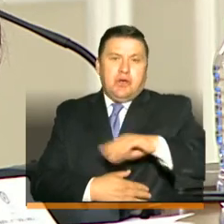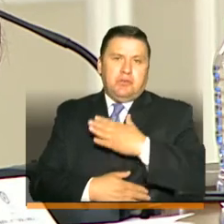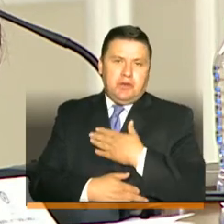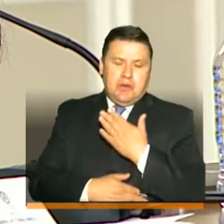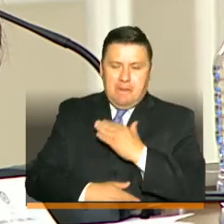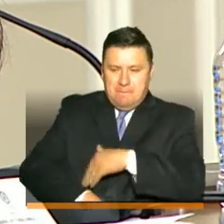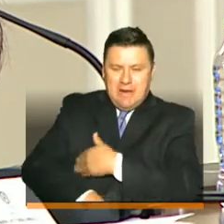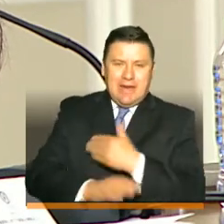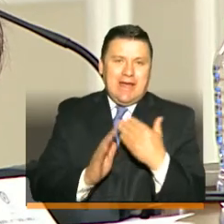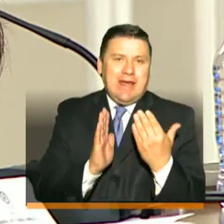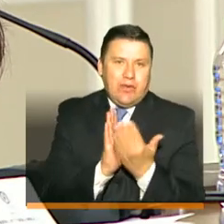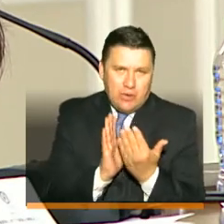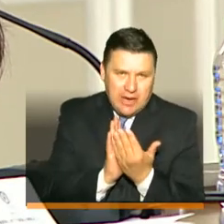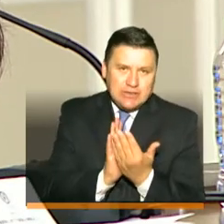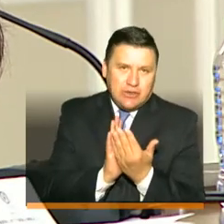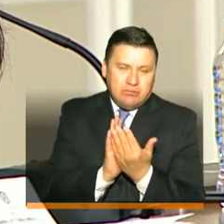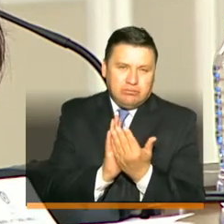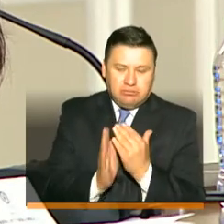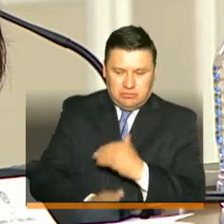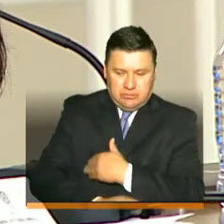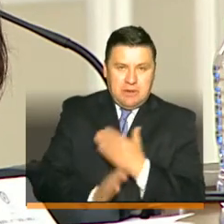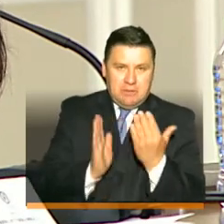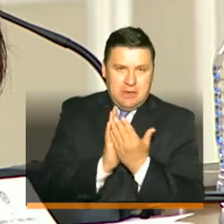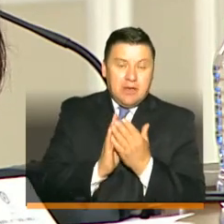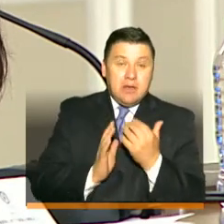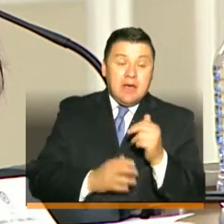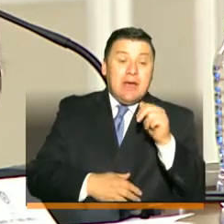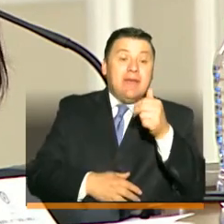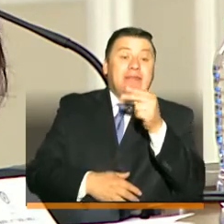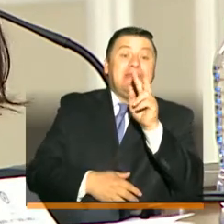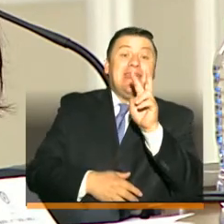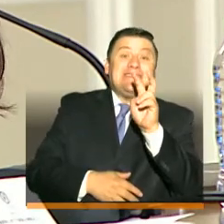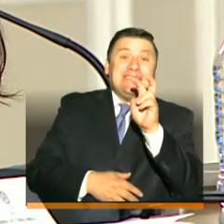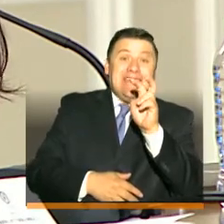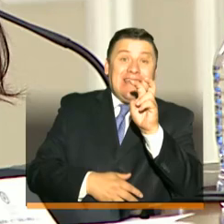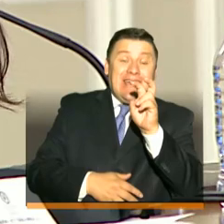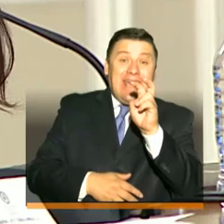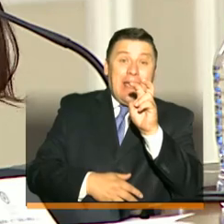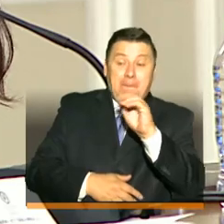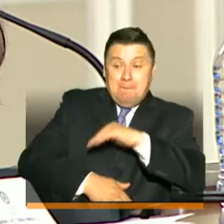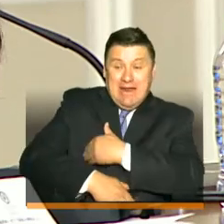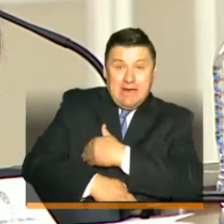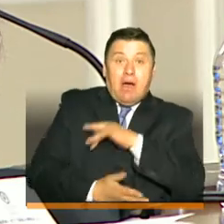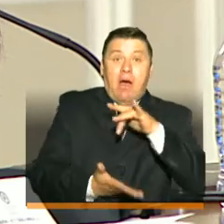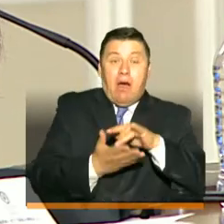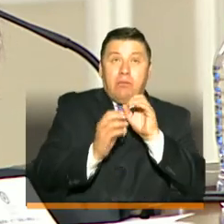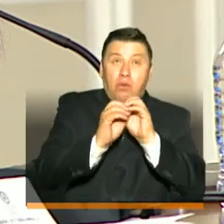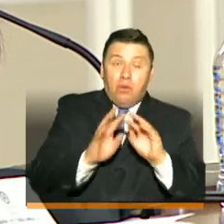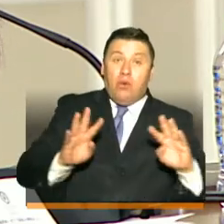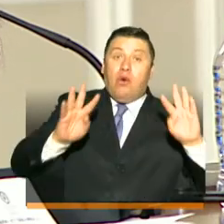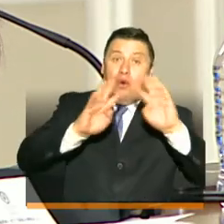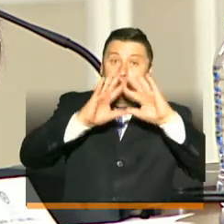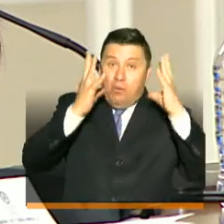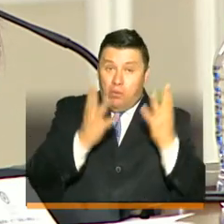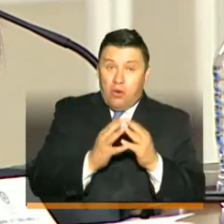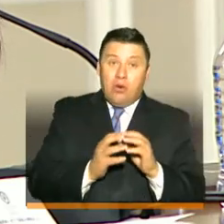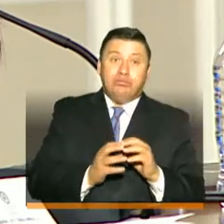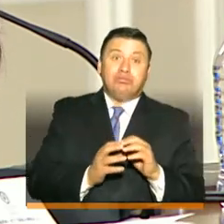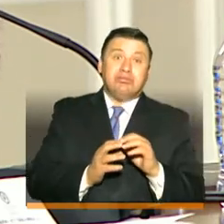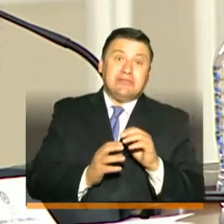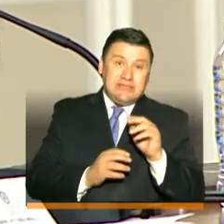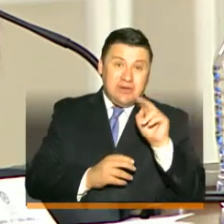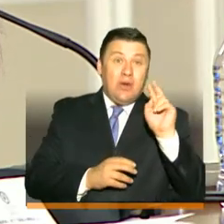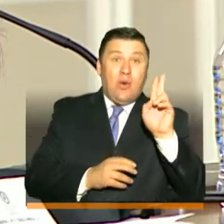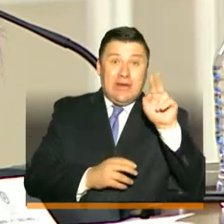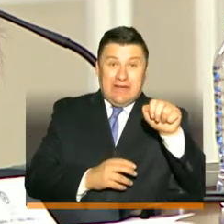como Ministerio de Educación, hacemos parte del grupo de los 17 ministerios a nivel internacional, con la UNESCO, con UNICEF, pues que